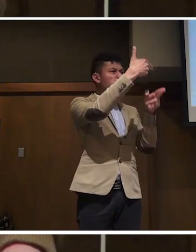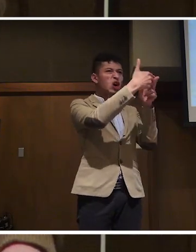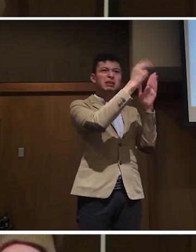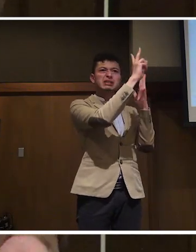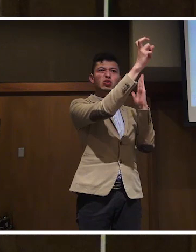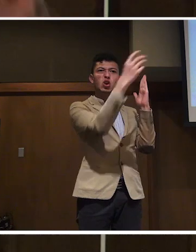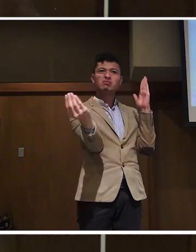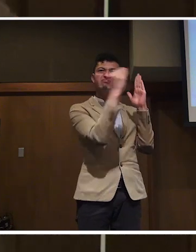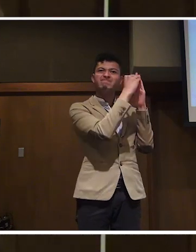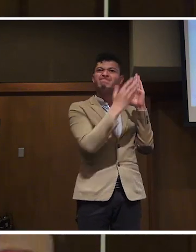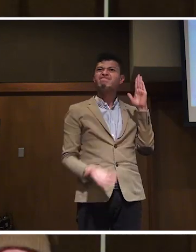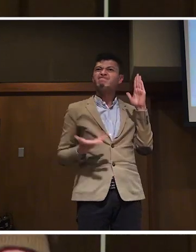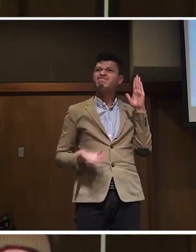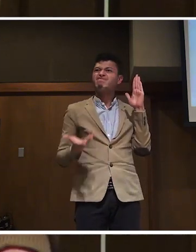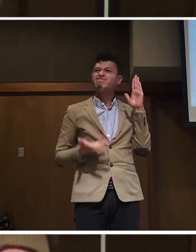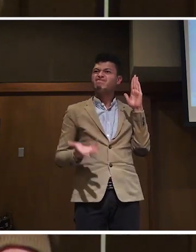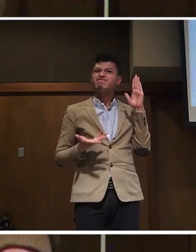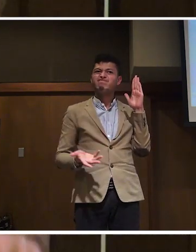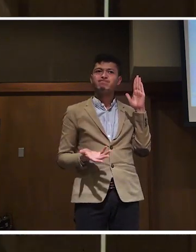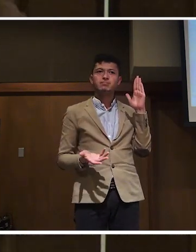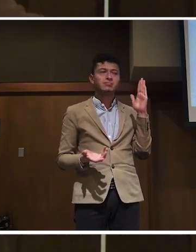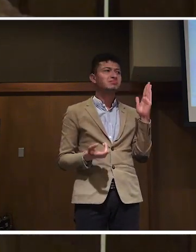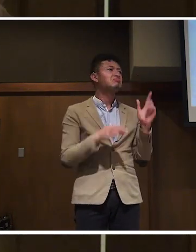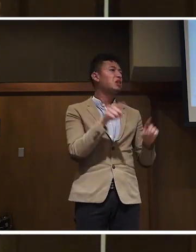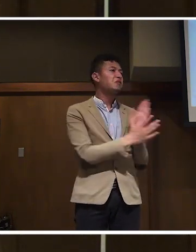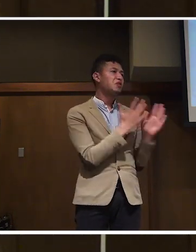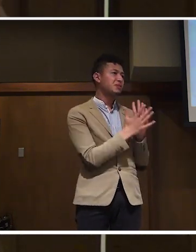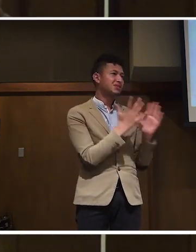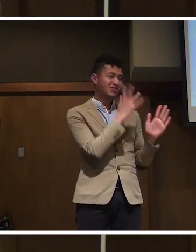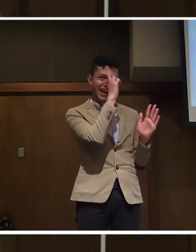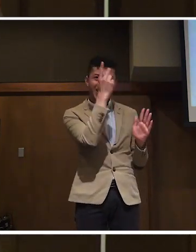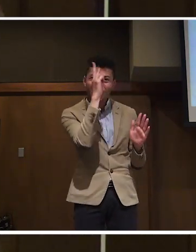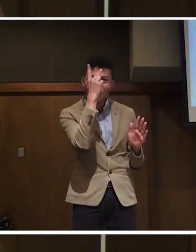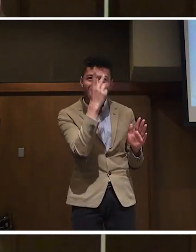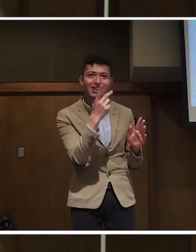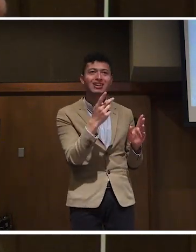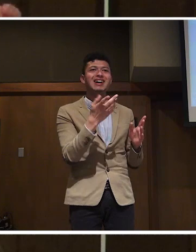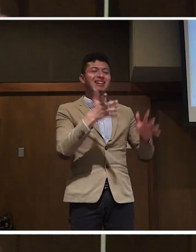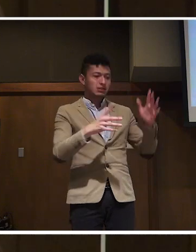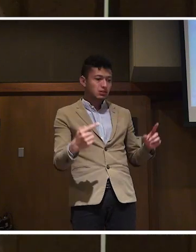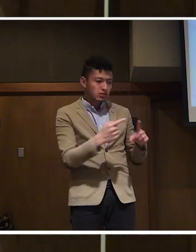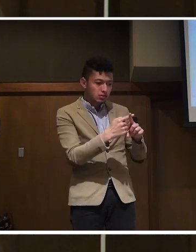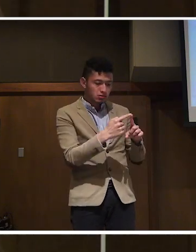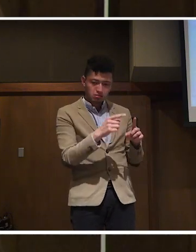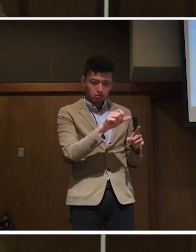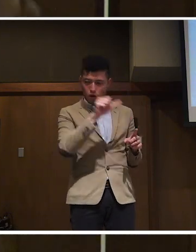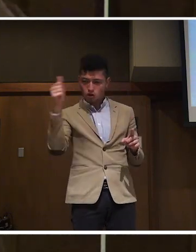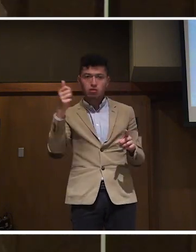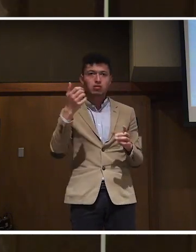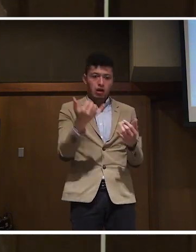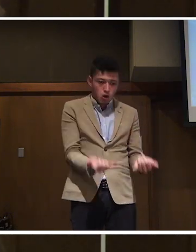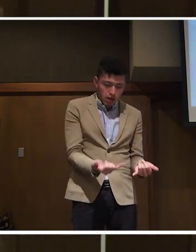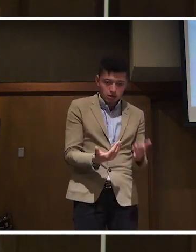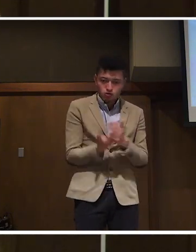unas informaciones que no aparecen en los catálogos actuales o permite unos cruces que no aparecen en los catálogos actuales. En